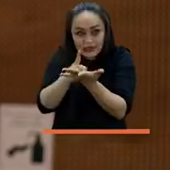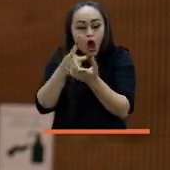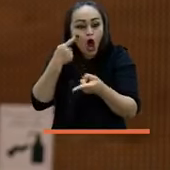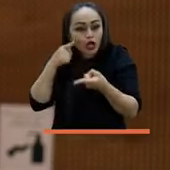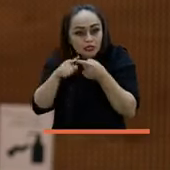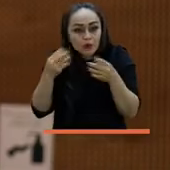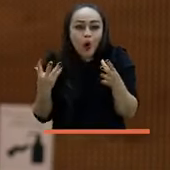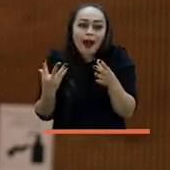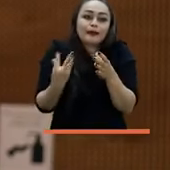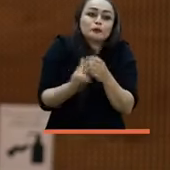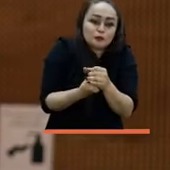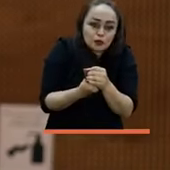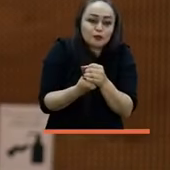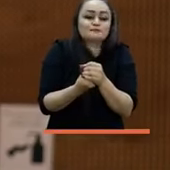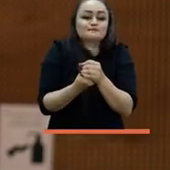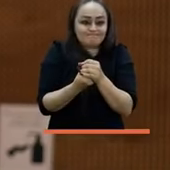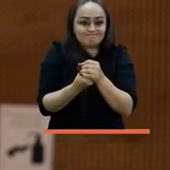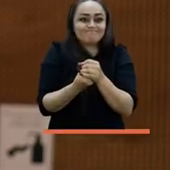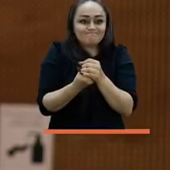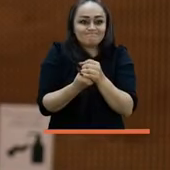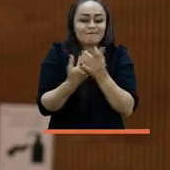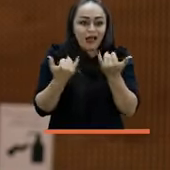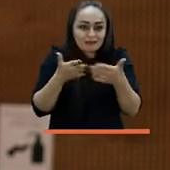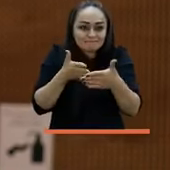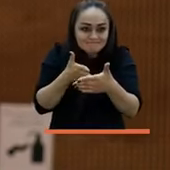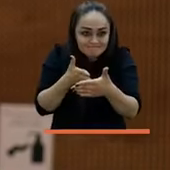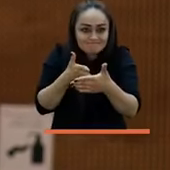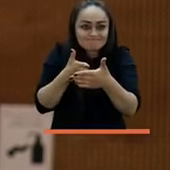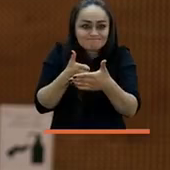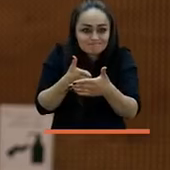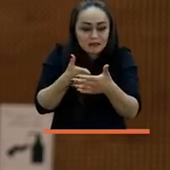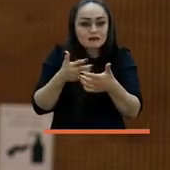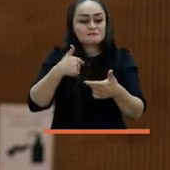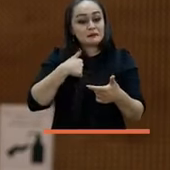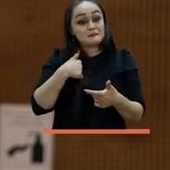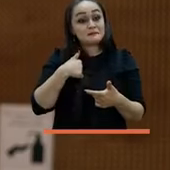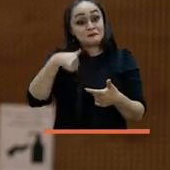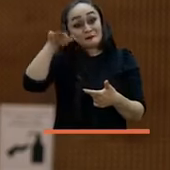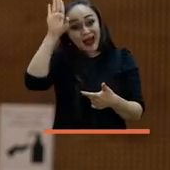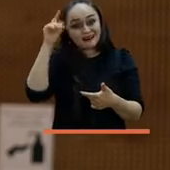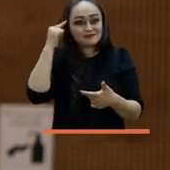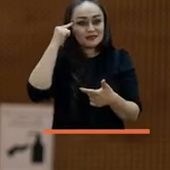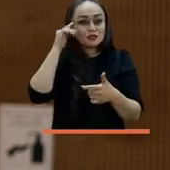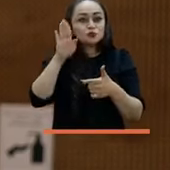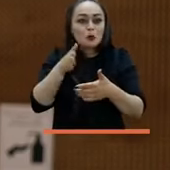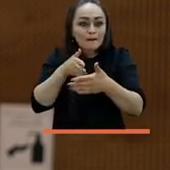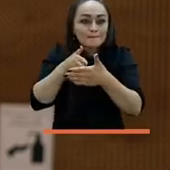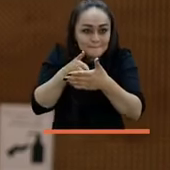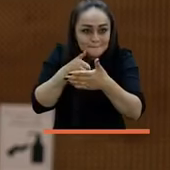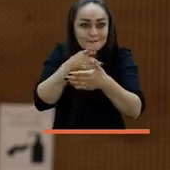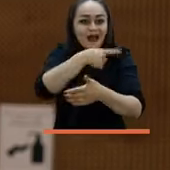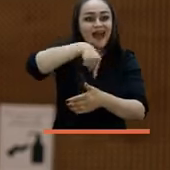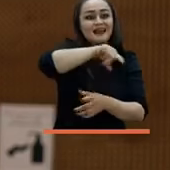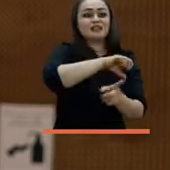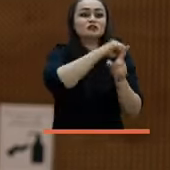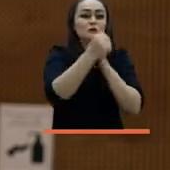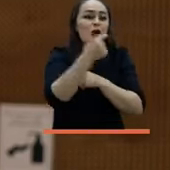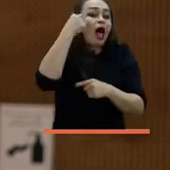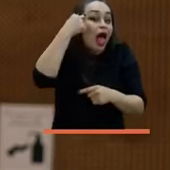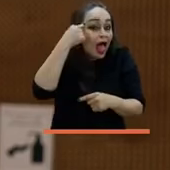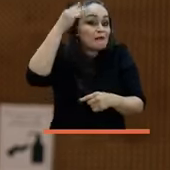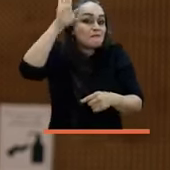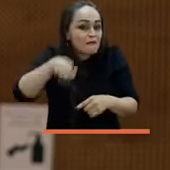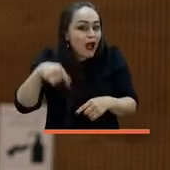entonces una de las principales barreras y para mí la más significativa es la barrera social de los prejuicios